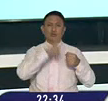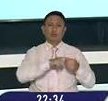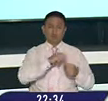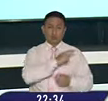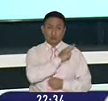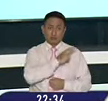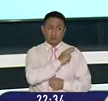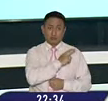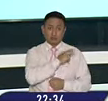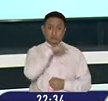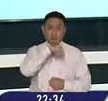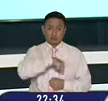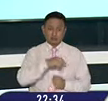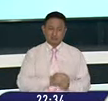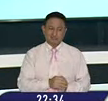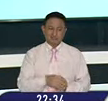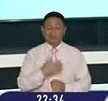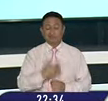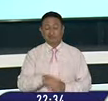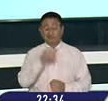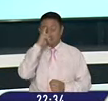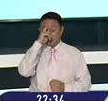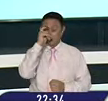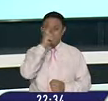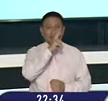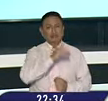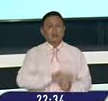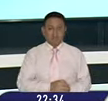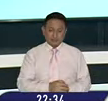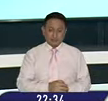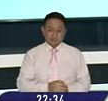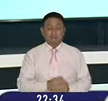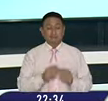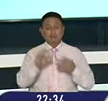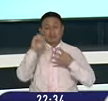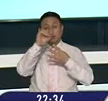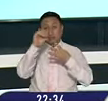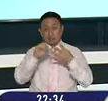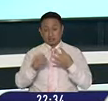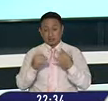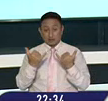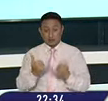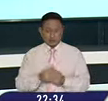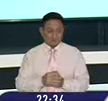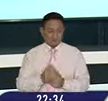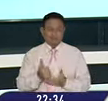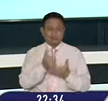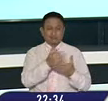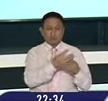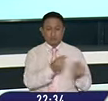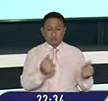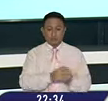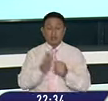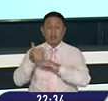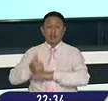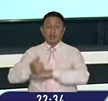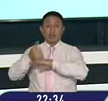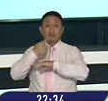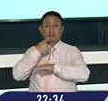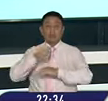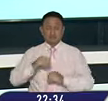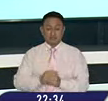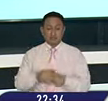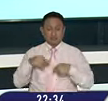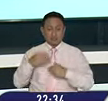la educación superior sigue siendo una tarea compleja que la CENESID busca resolver. Su titular asegura que está